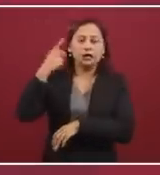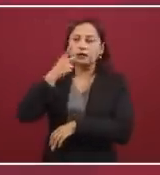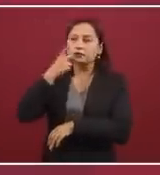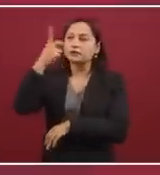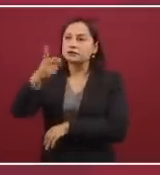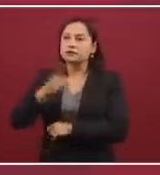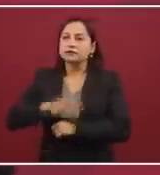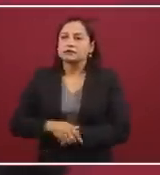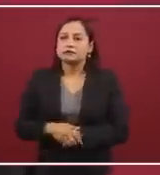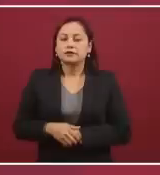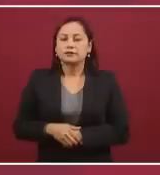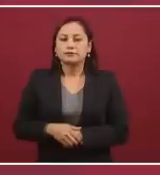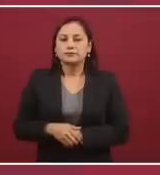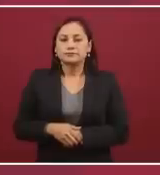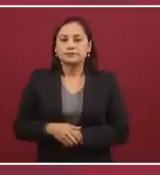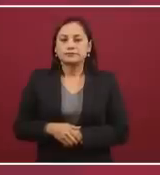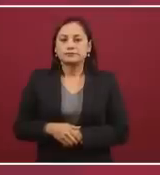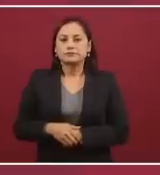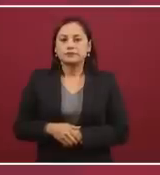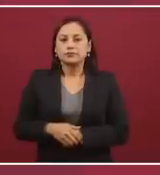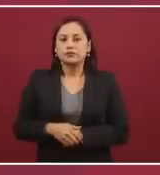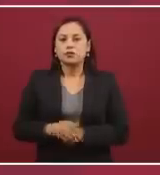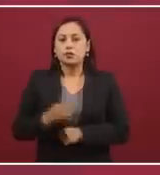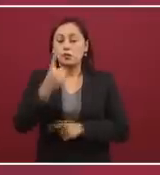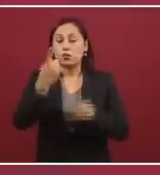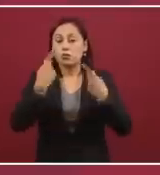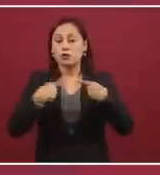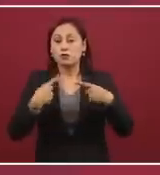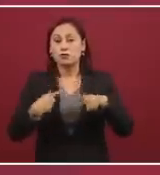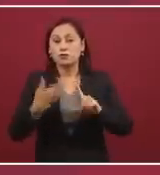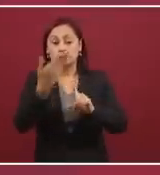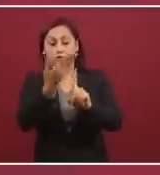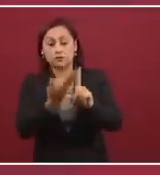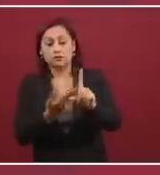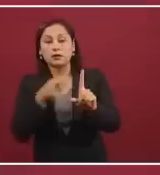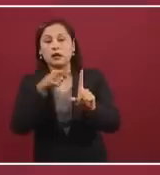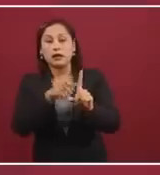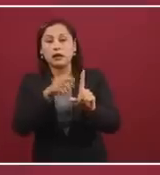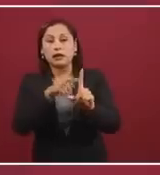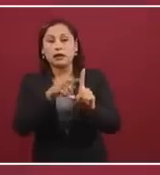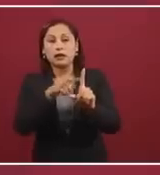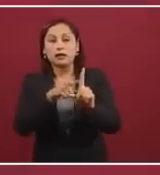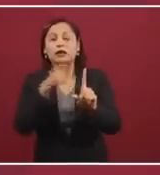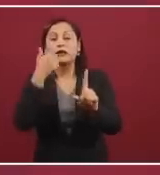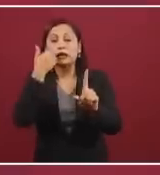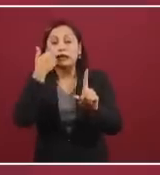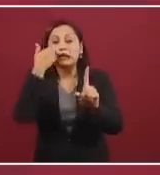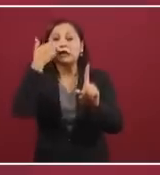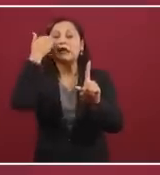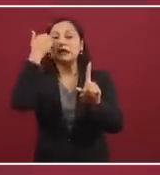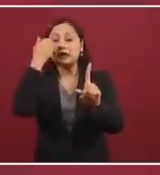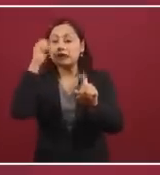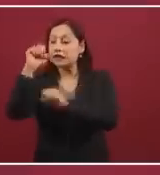como aspiración ser un animal puede naturalmente